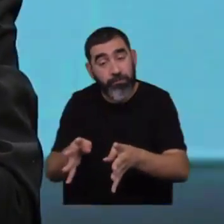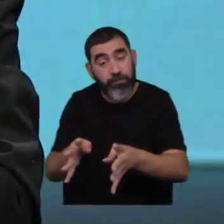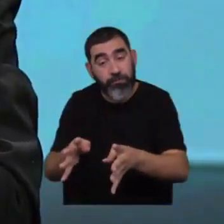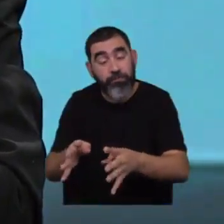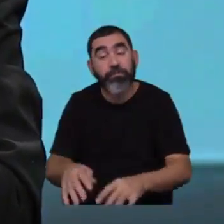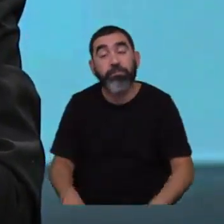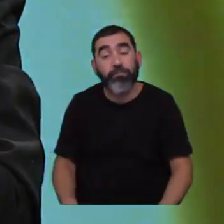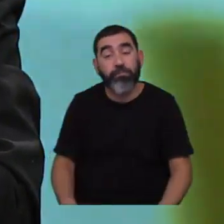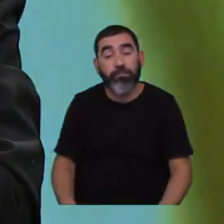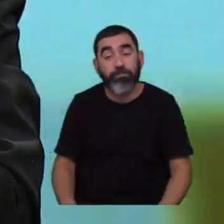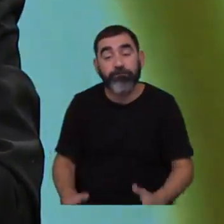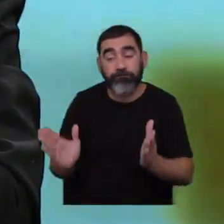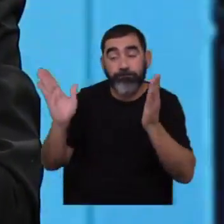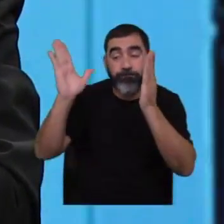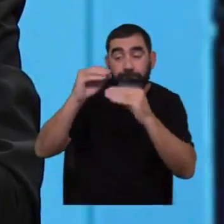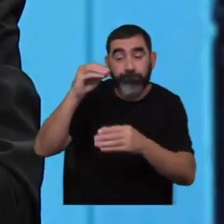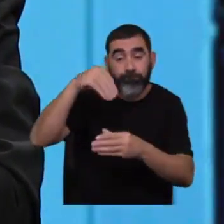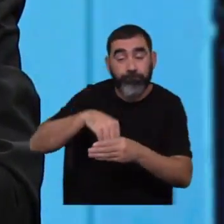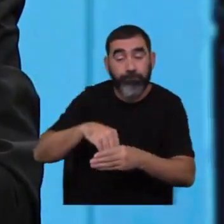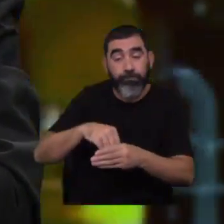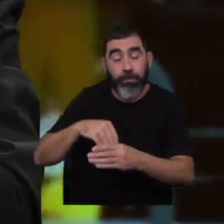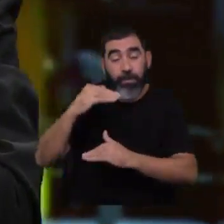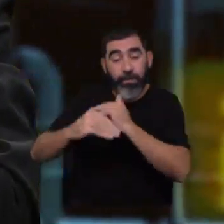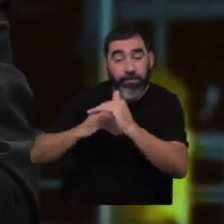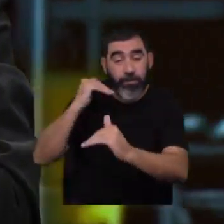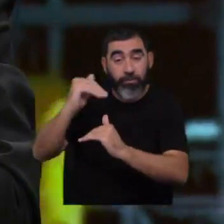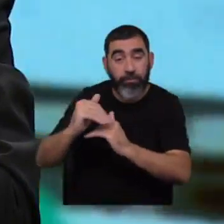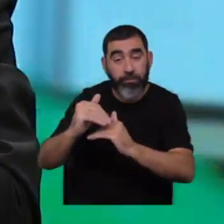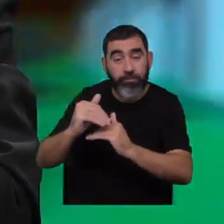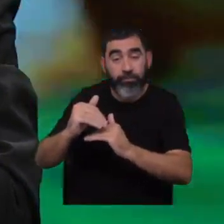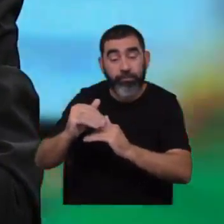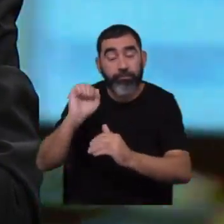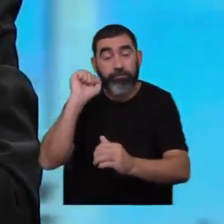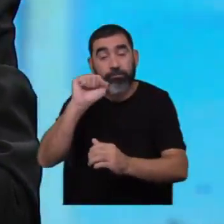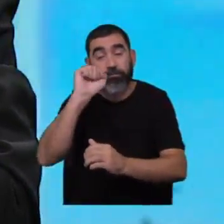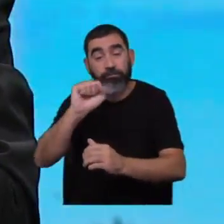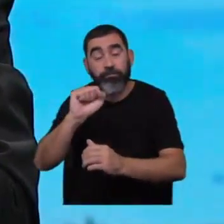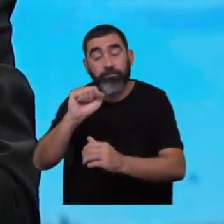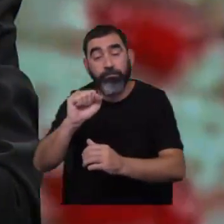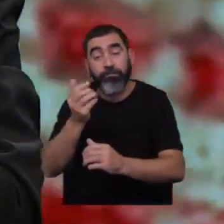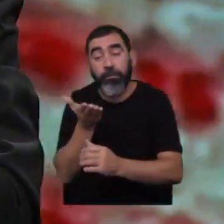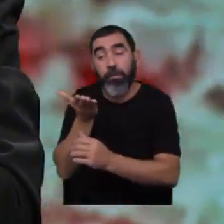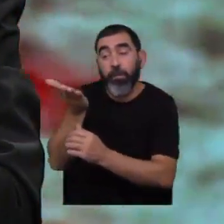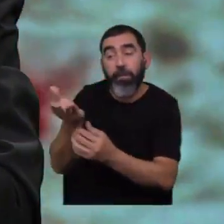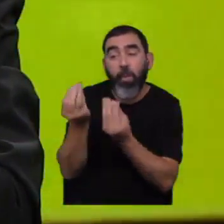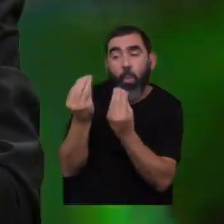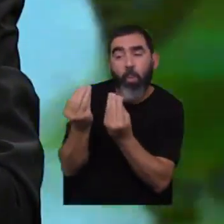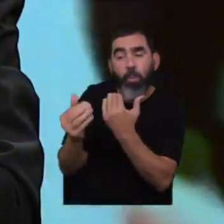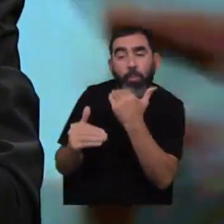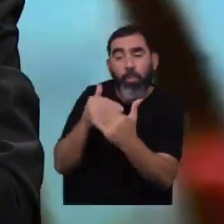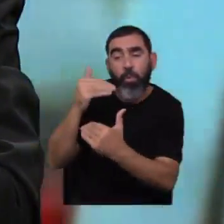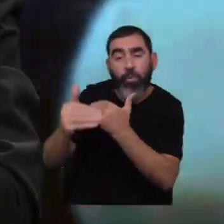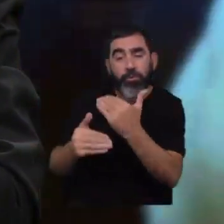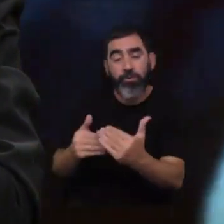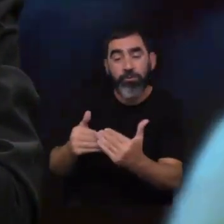plantearse y que no tienen las capacidades internas para poder desarrollarlo, directamente golpean la puerta de la Cámara y piden cómo es el proceso